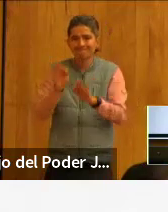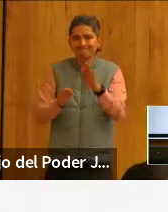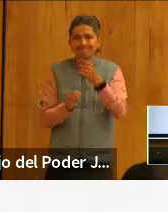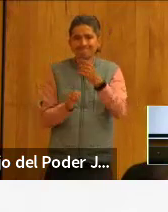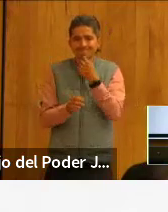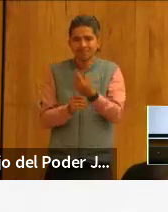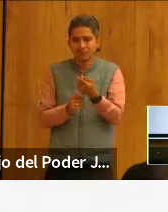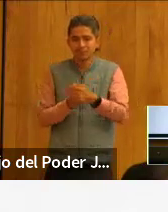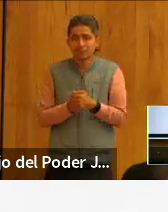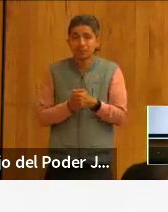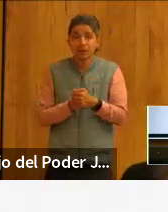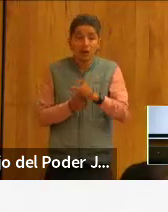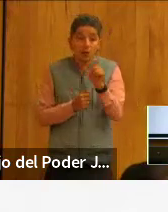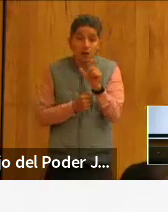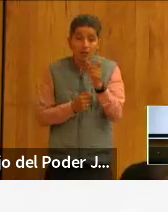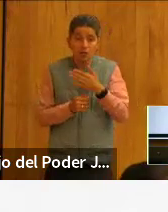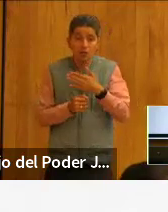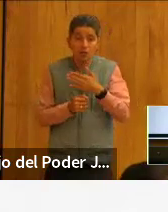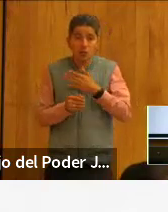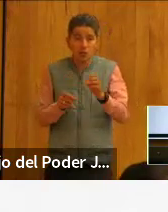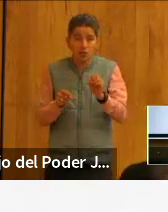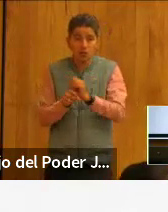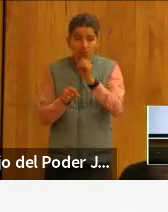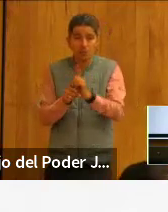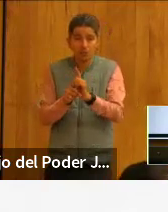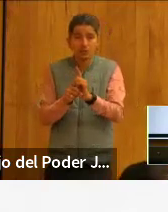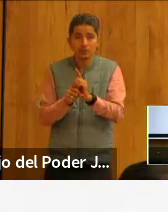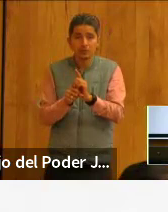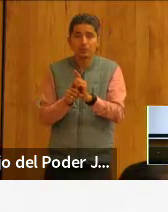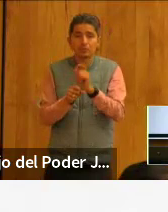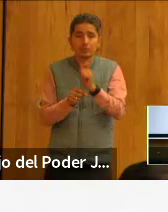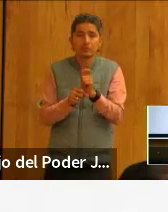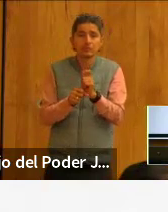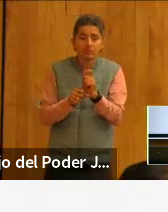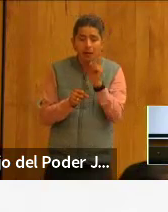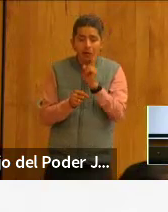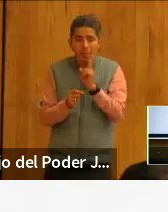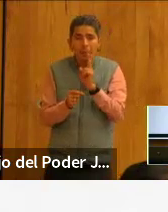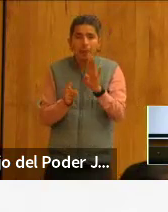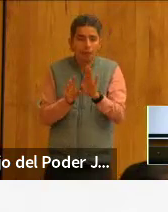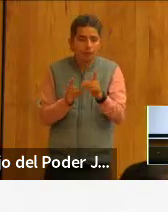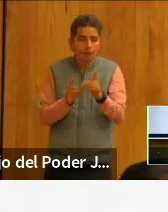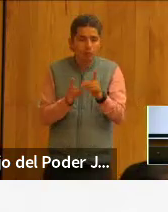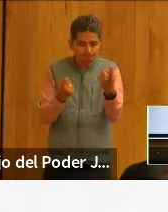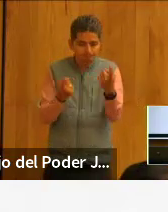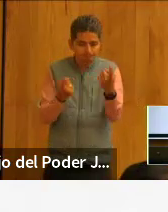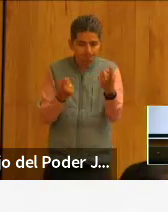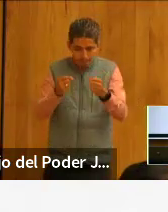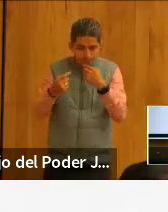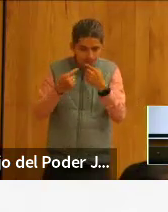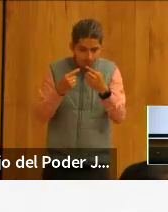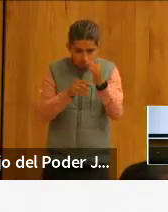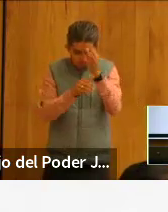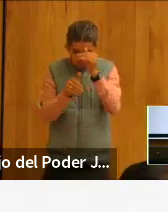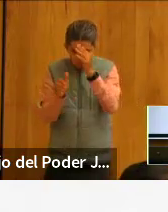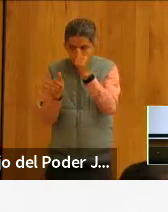cuando yo tengo la oportunidad de estar con las partes en la etapa conciliatoria, este